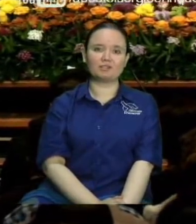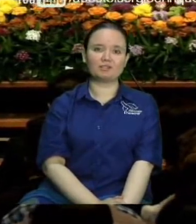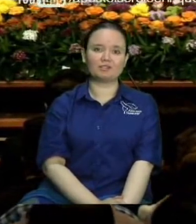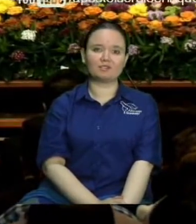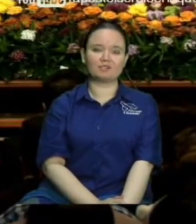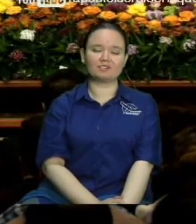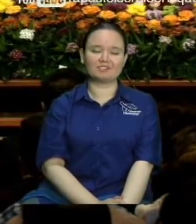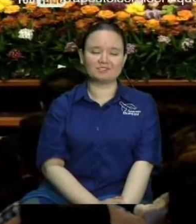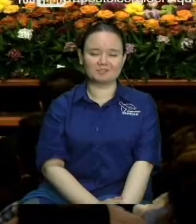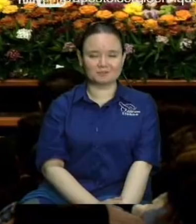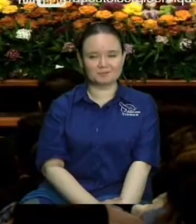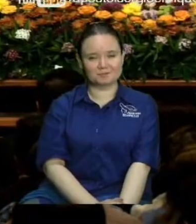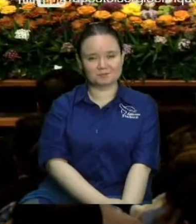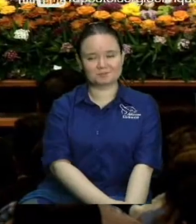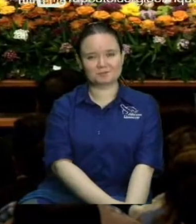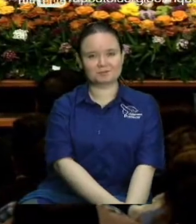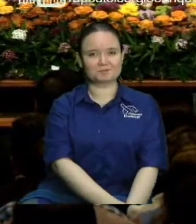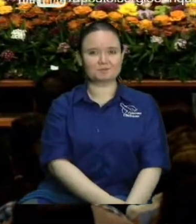iglesia.